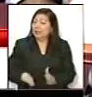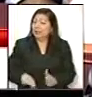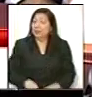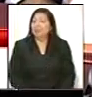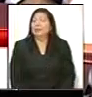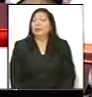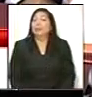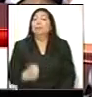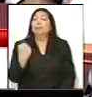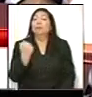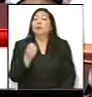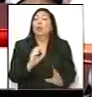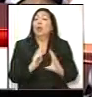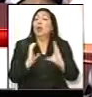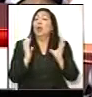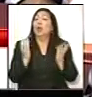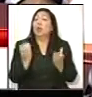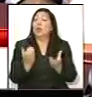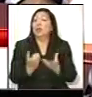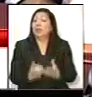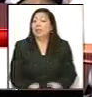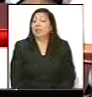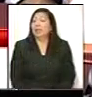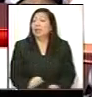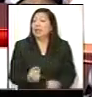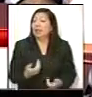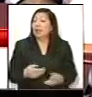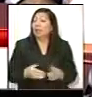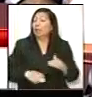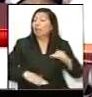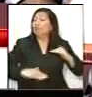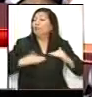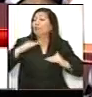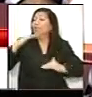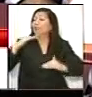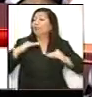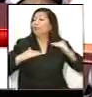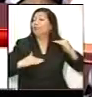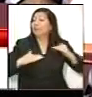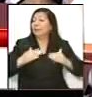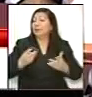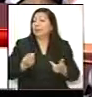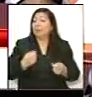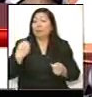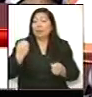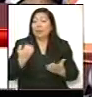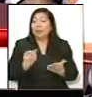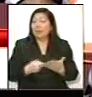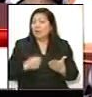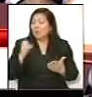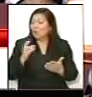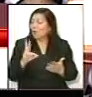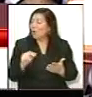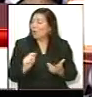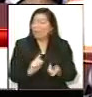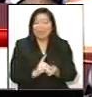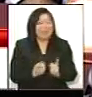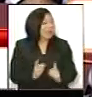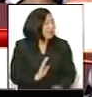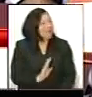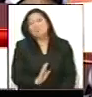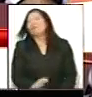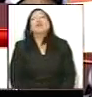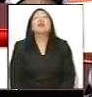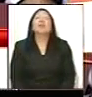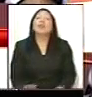quitarle poder al Congreso de la República, que haya un desbalance en realidad en el juego de poderes. Eso buscan y eso no va a cambiar. Yo